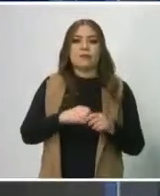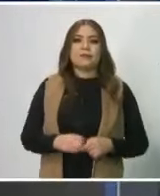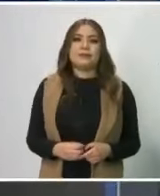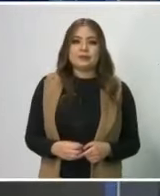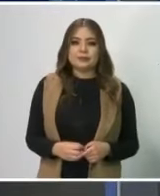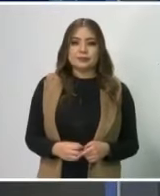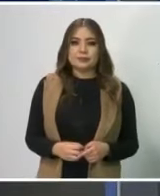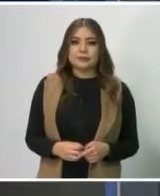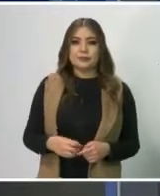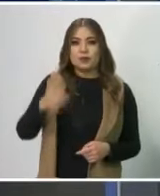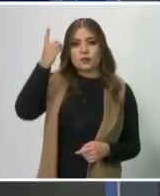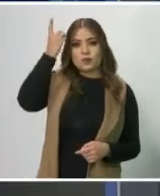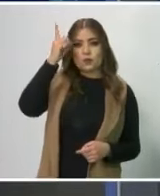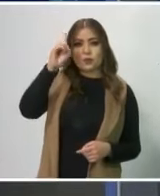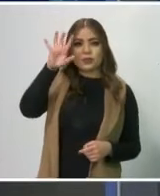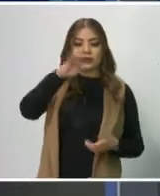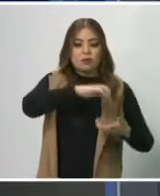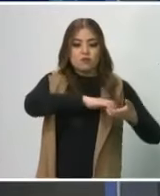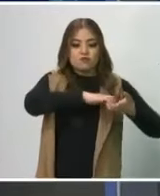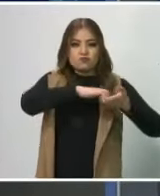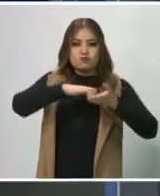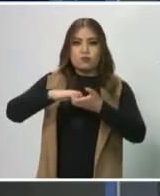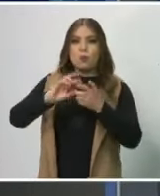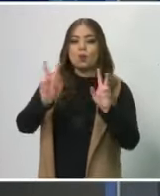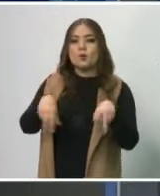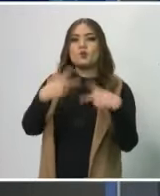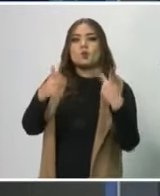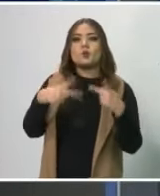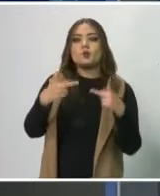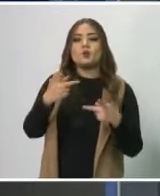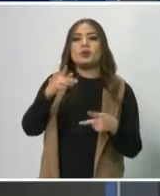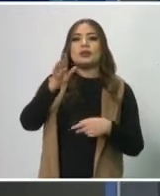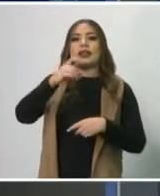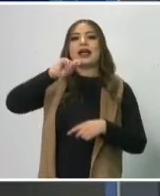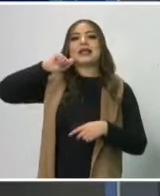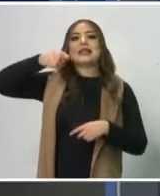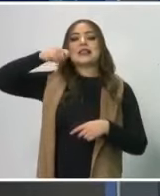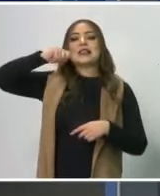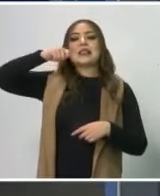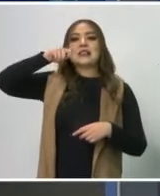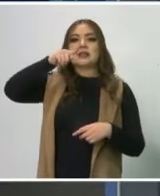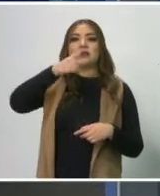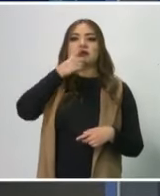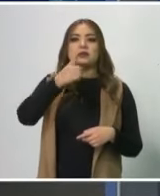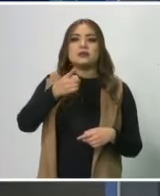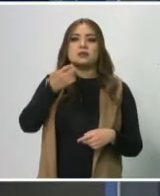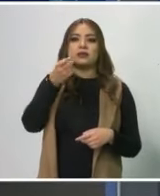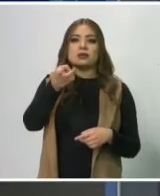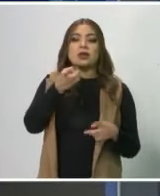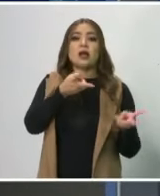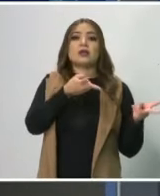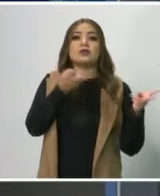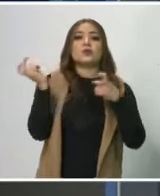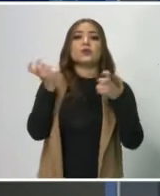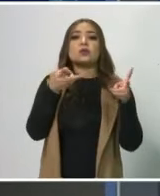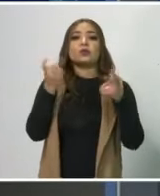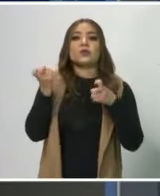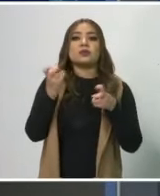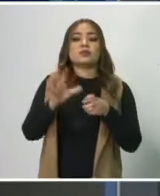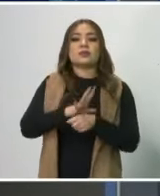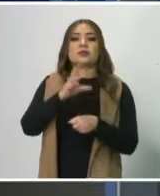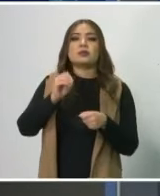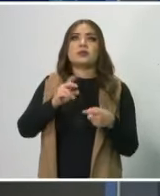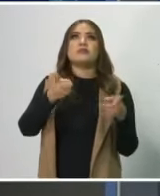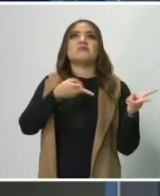dueños de un remolque dedicado a la venta de elotes y snacks denuncian haber sido Víctimas de robo en total los ladrones lograron robar